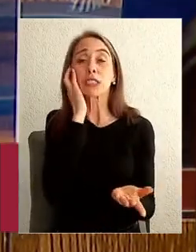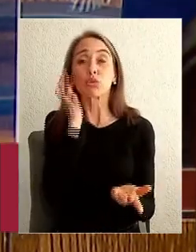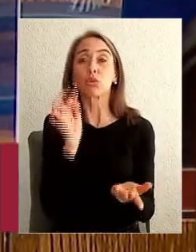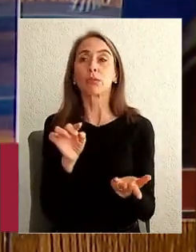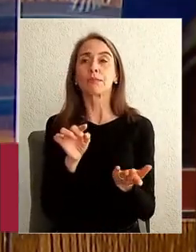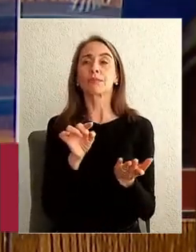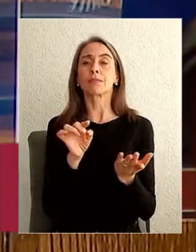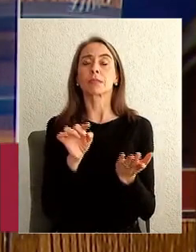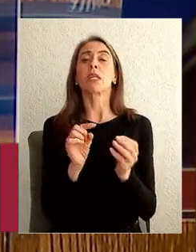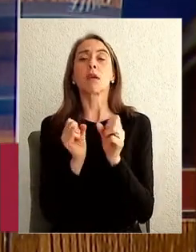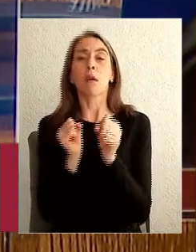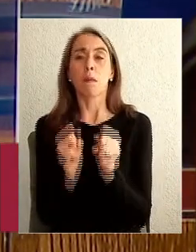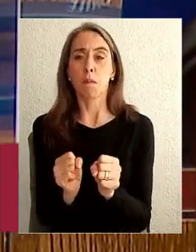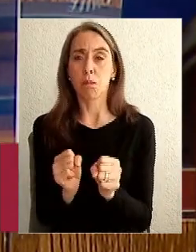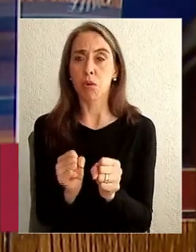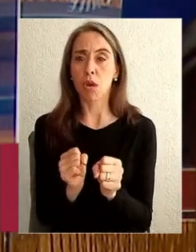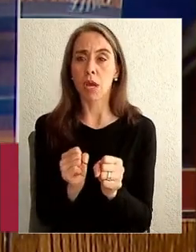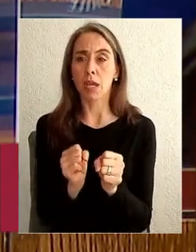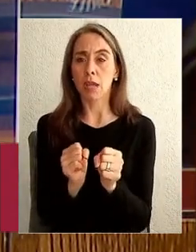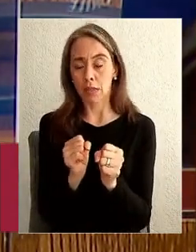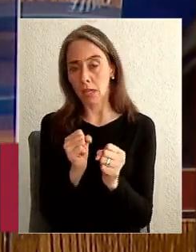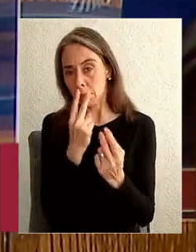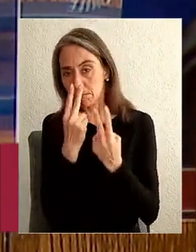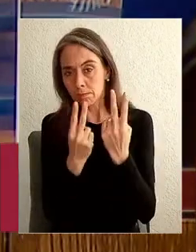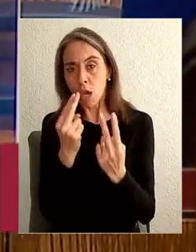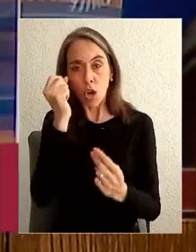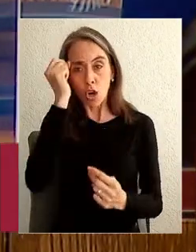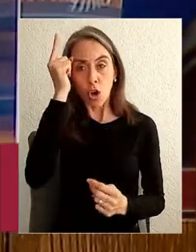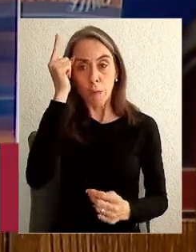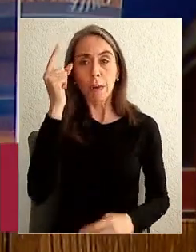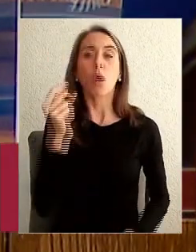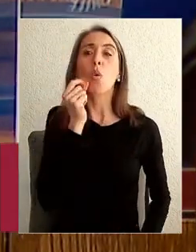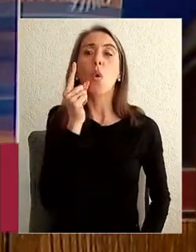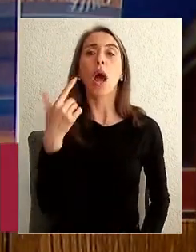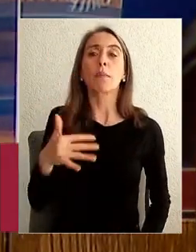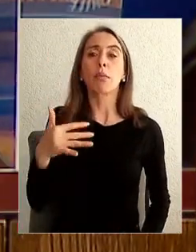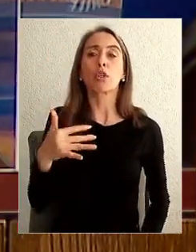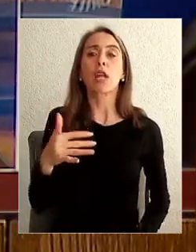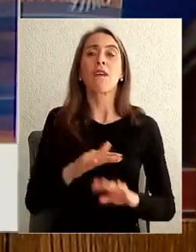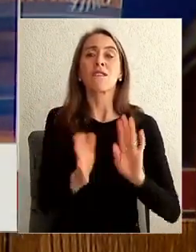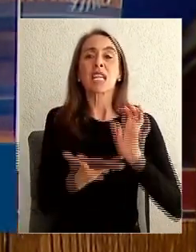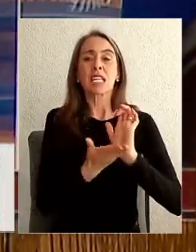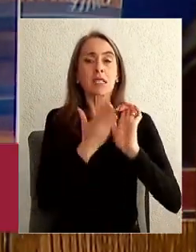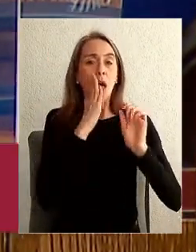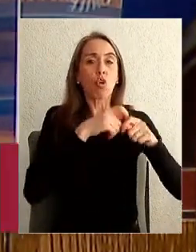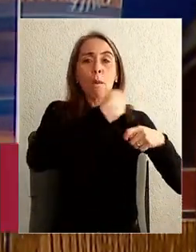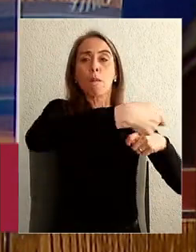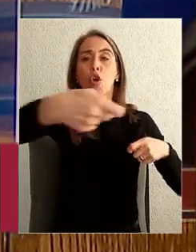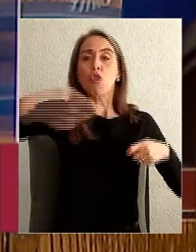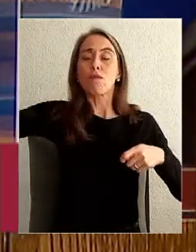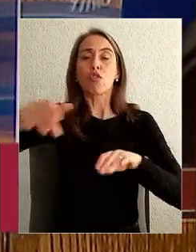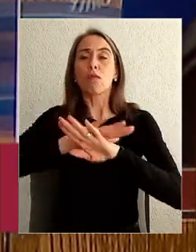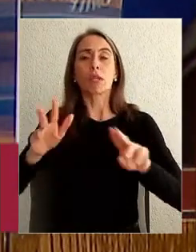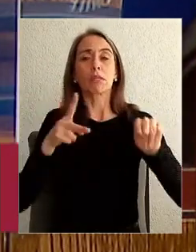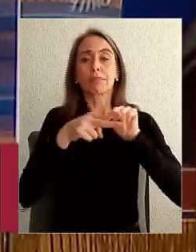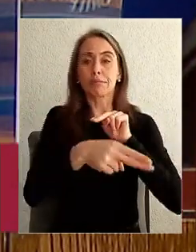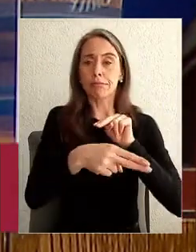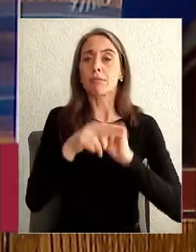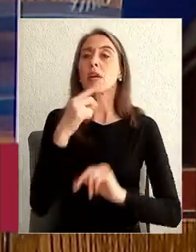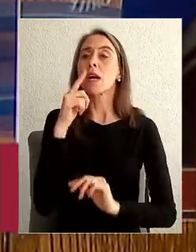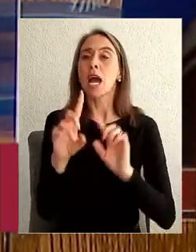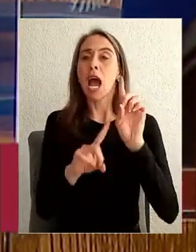puede entender cuál es la importancia de retirar el estímulo fiscal. Yo quiero referirme a algunas muy